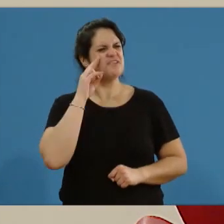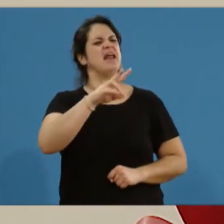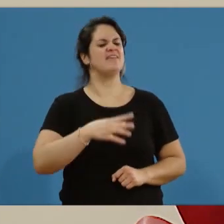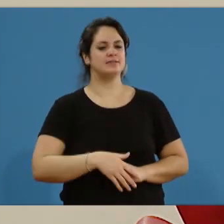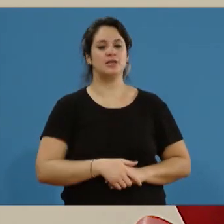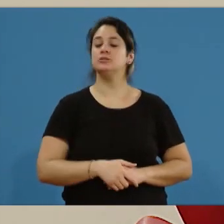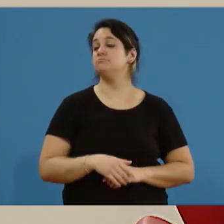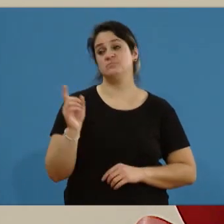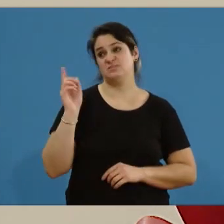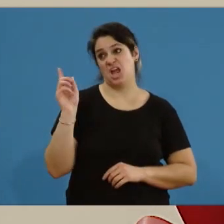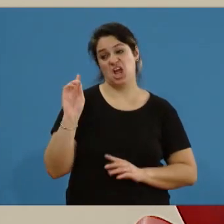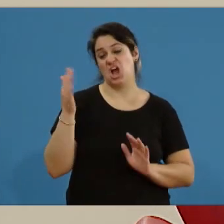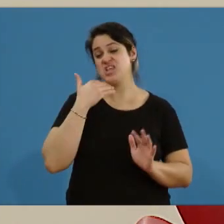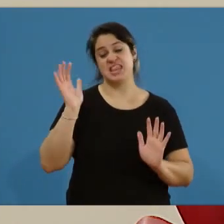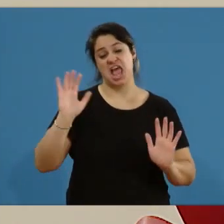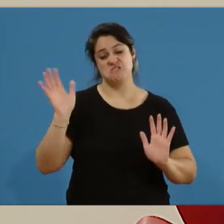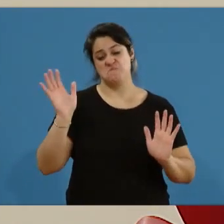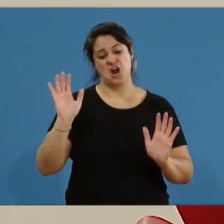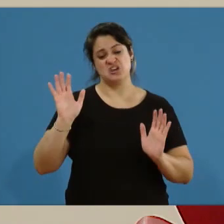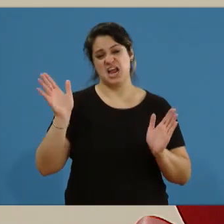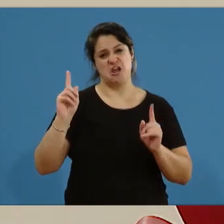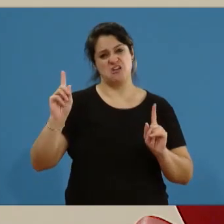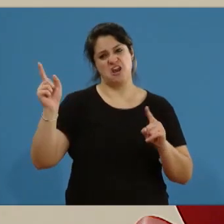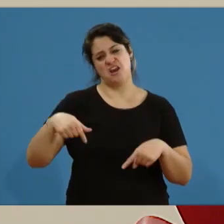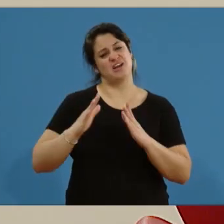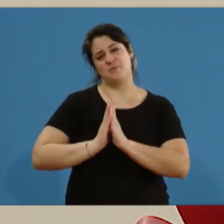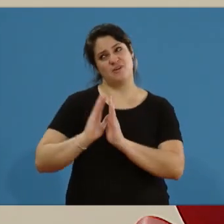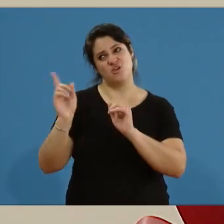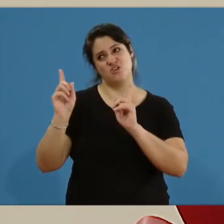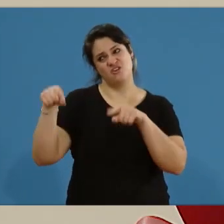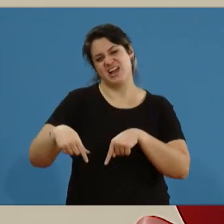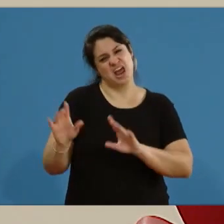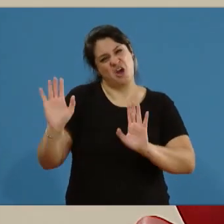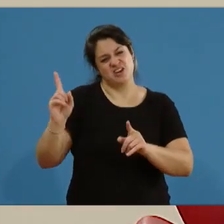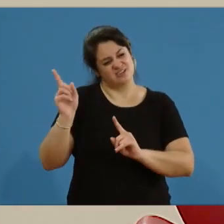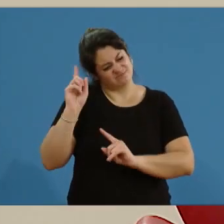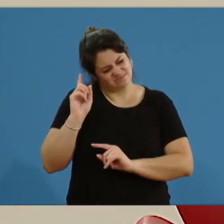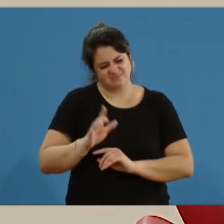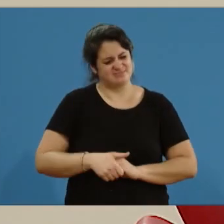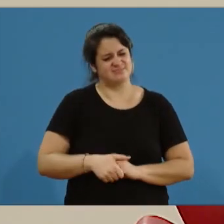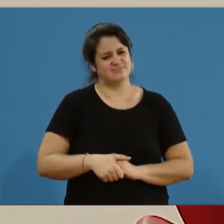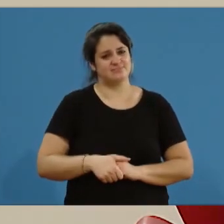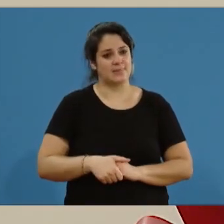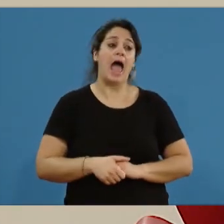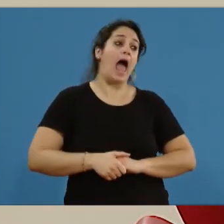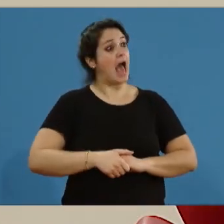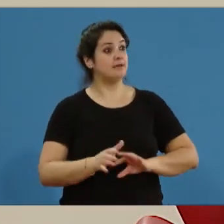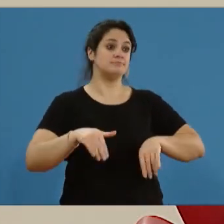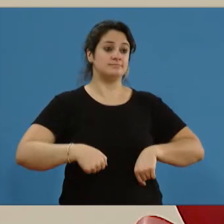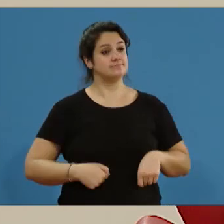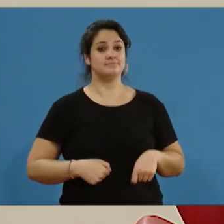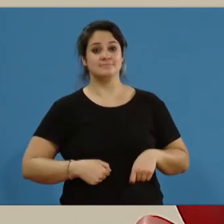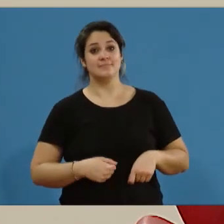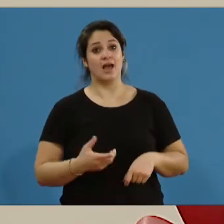voy a ir. No, mami, en serio. No vengas, por favor. No vengas, mamá. No. ¡Ja! Lo único